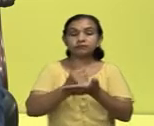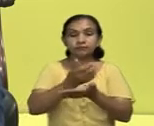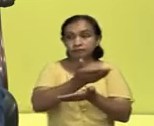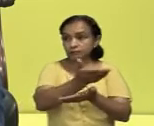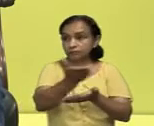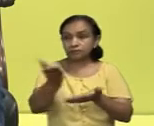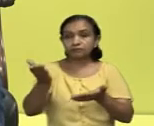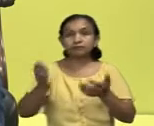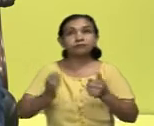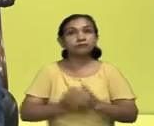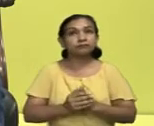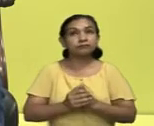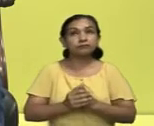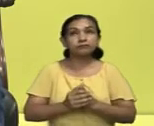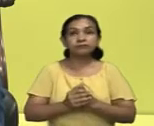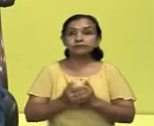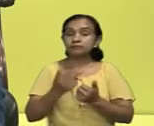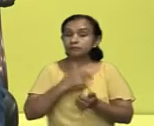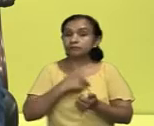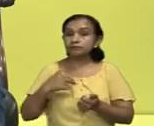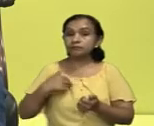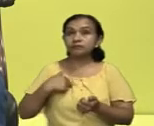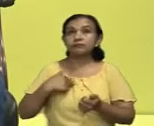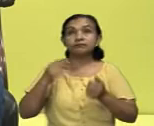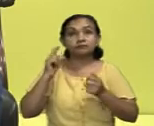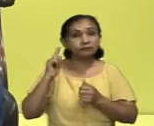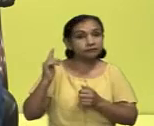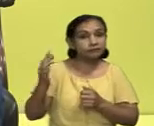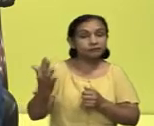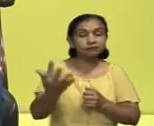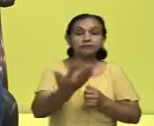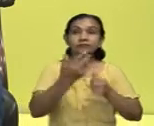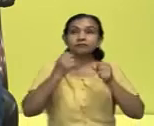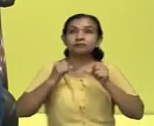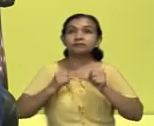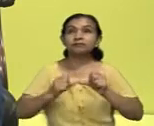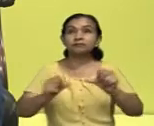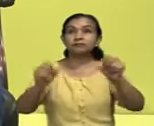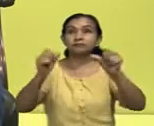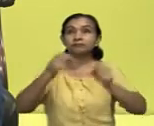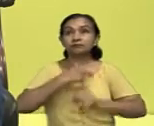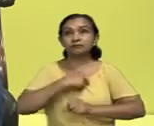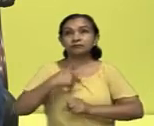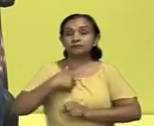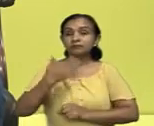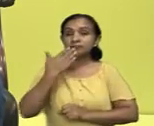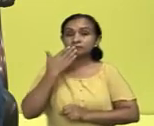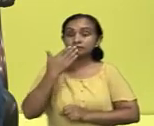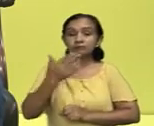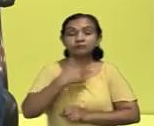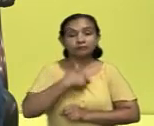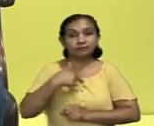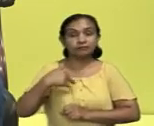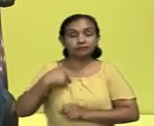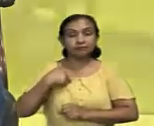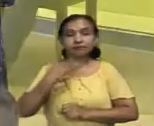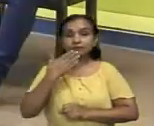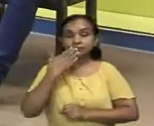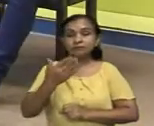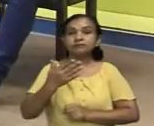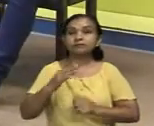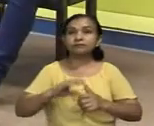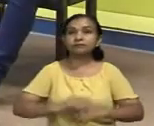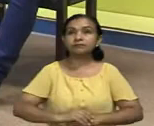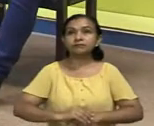¿no? Nosotros vamos con toda la fe y la buena voluntad. La disponibilidad, la buena voluntad,